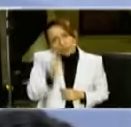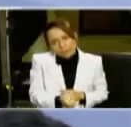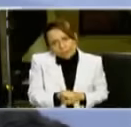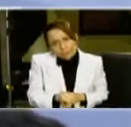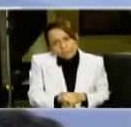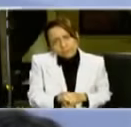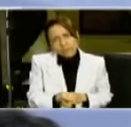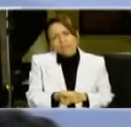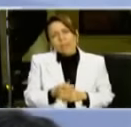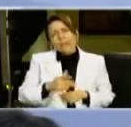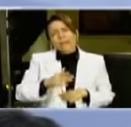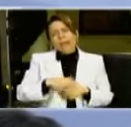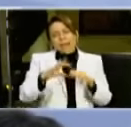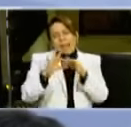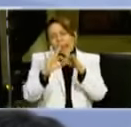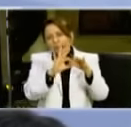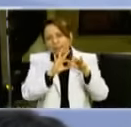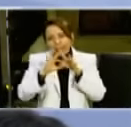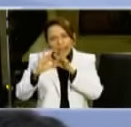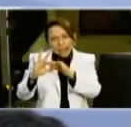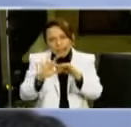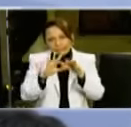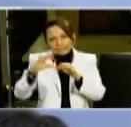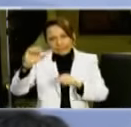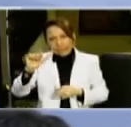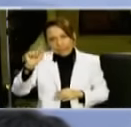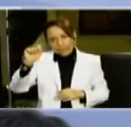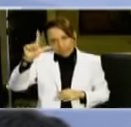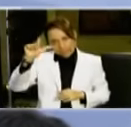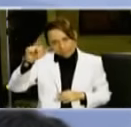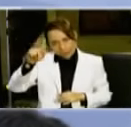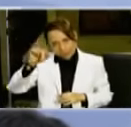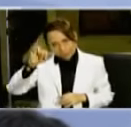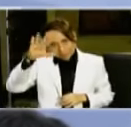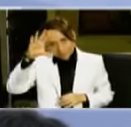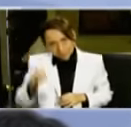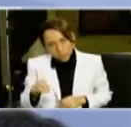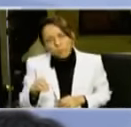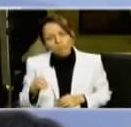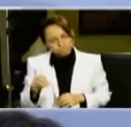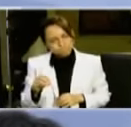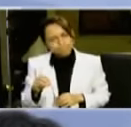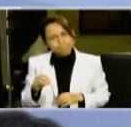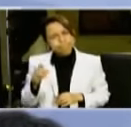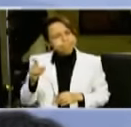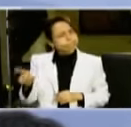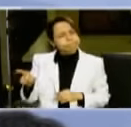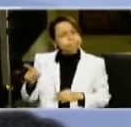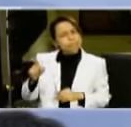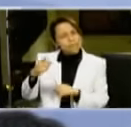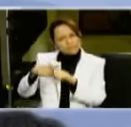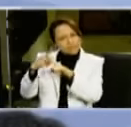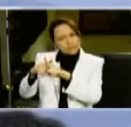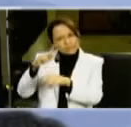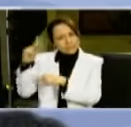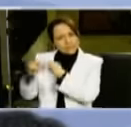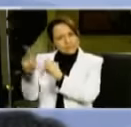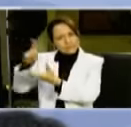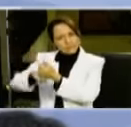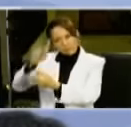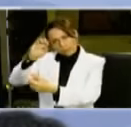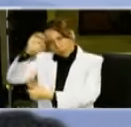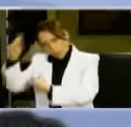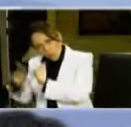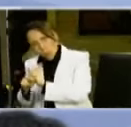expansión de la Alianza Económica Atlántica, el Acuerdo Atlántico por ahora entre los países de Europa y Estados